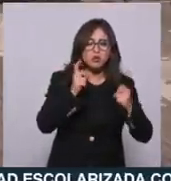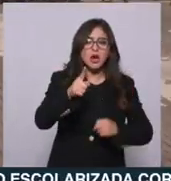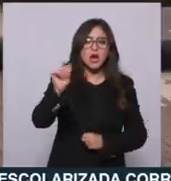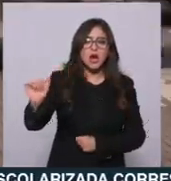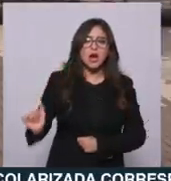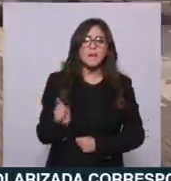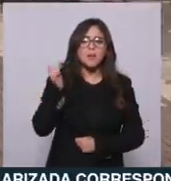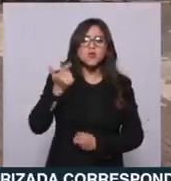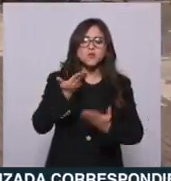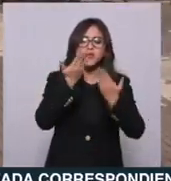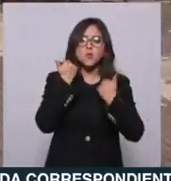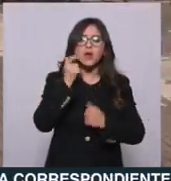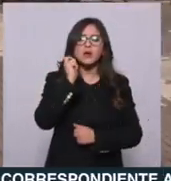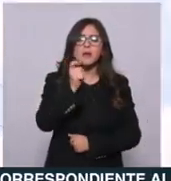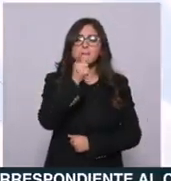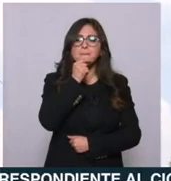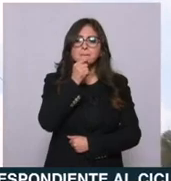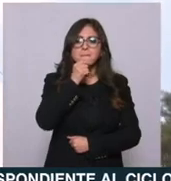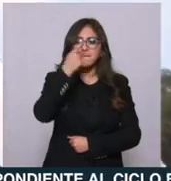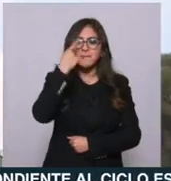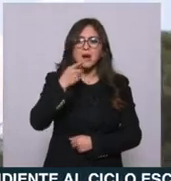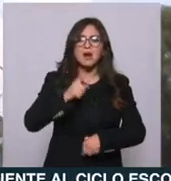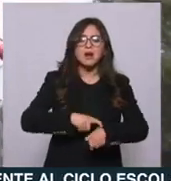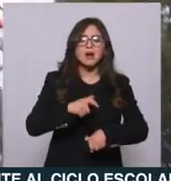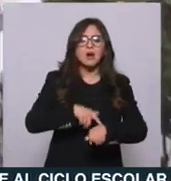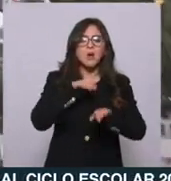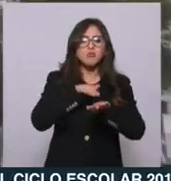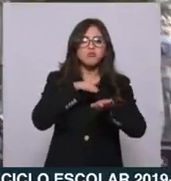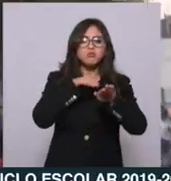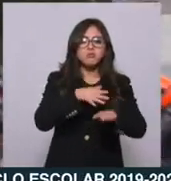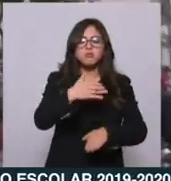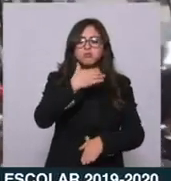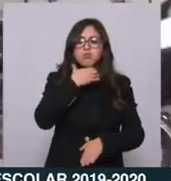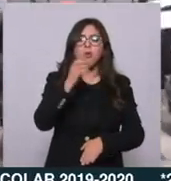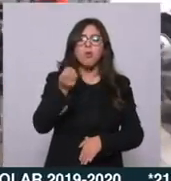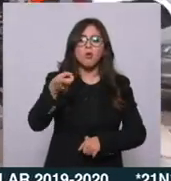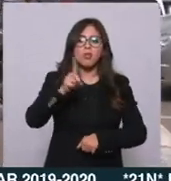aprovechan la ausencia de seguridad para hacerlo en horas pico y días de